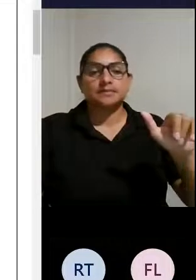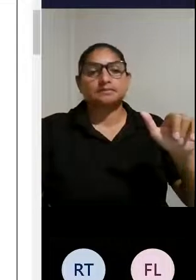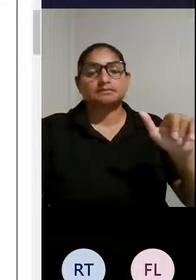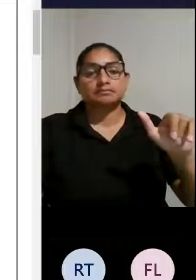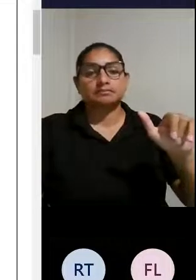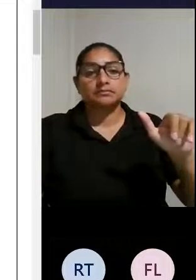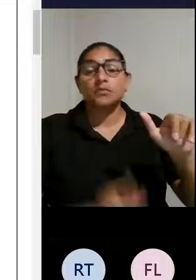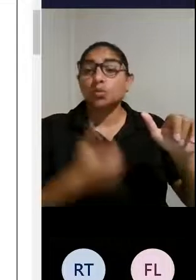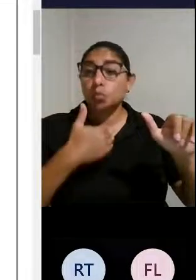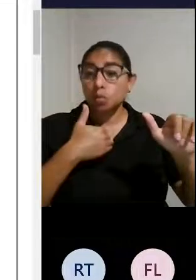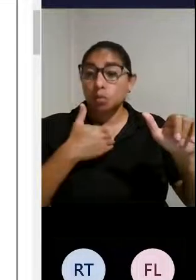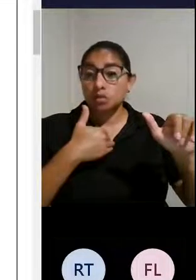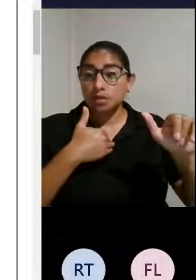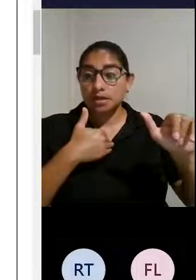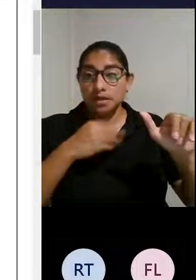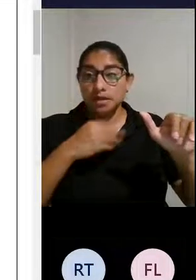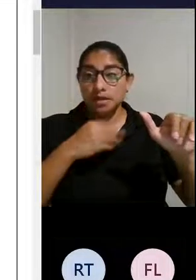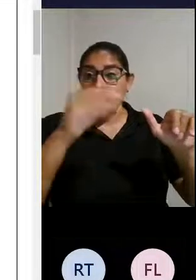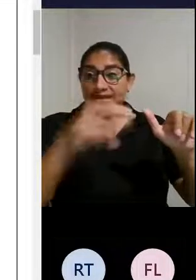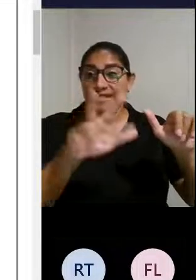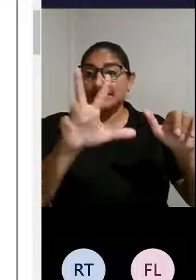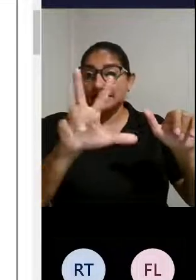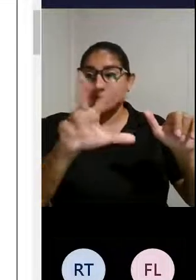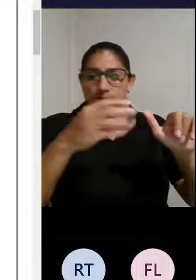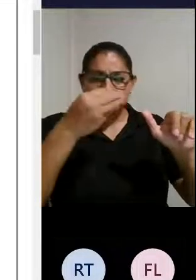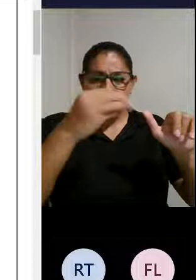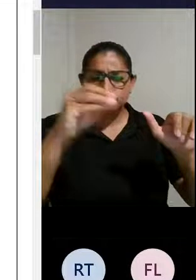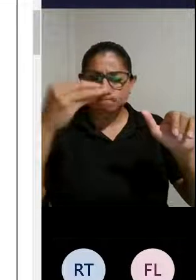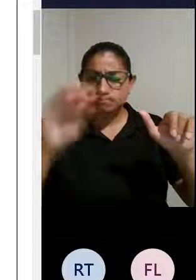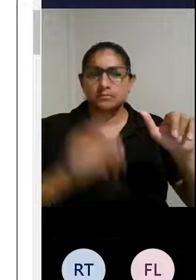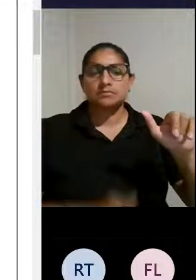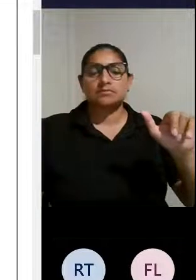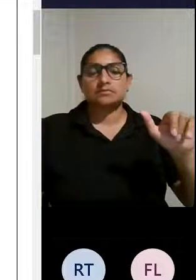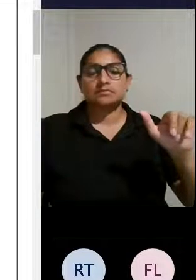cuando teníamos a la venta 3 artículos,